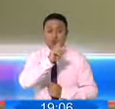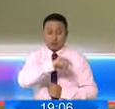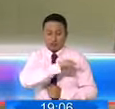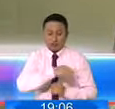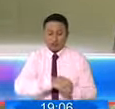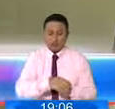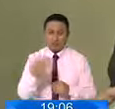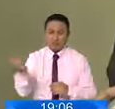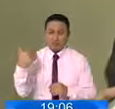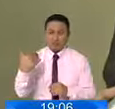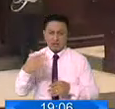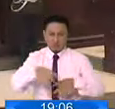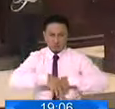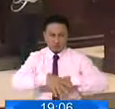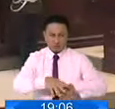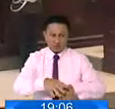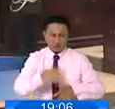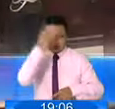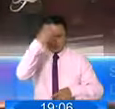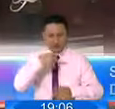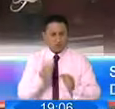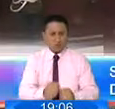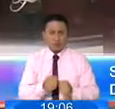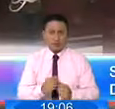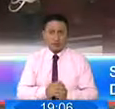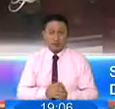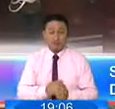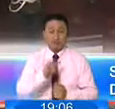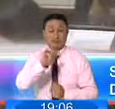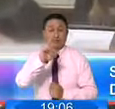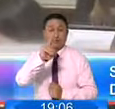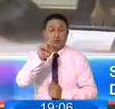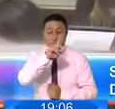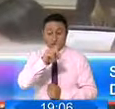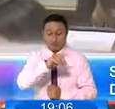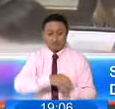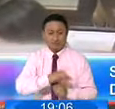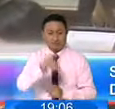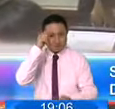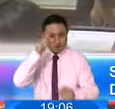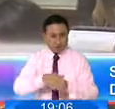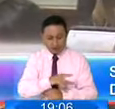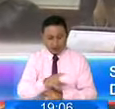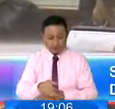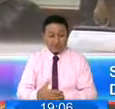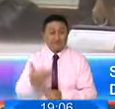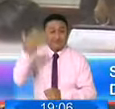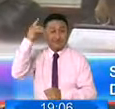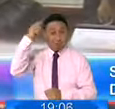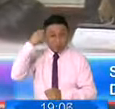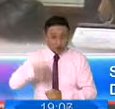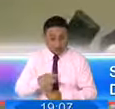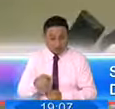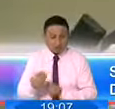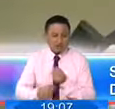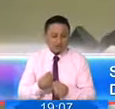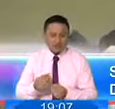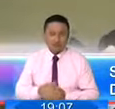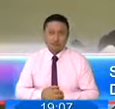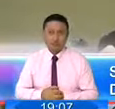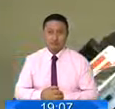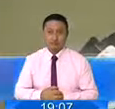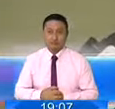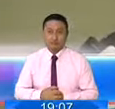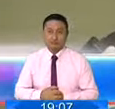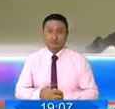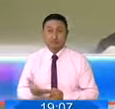es una decisión extrema. De paso, Yunda les recuerda a sus coidearios cómo actuaban con el anterior gobierno. Lamento